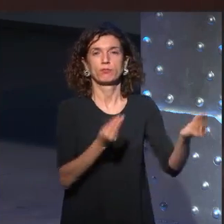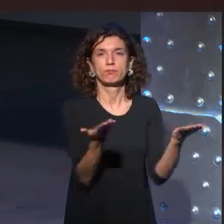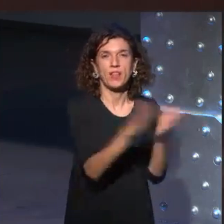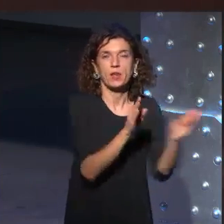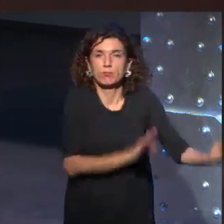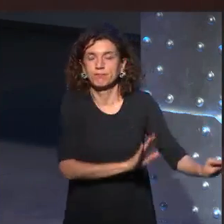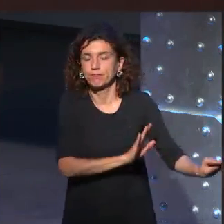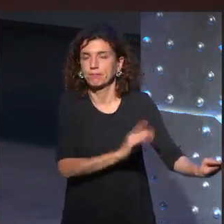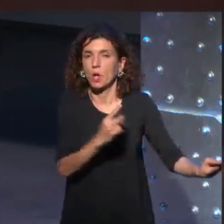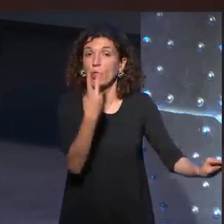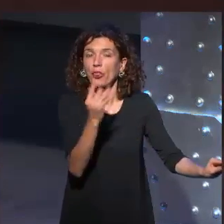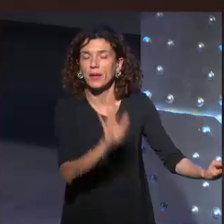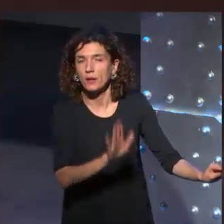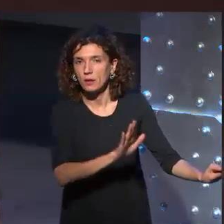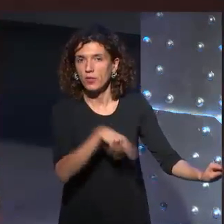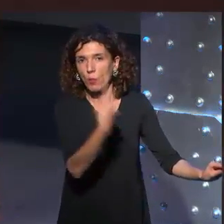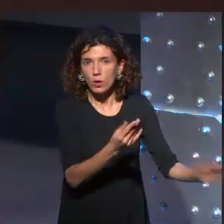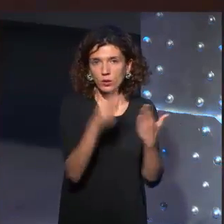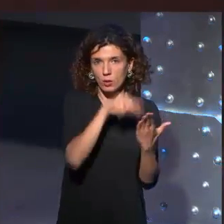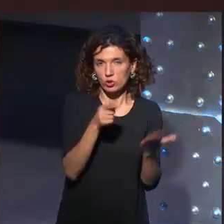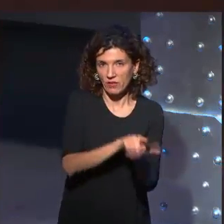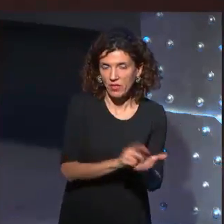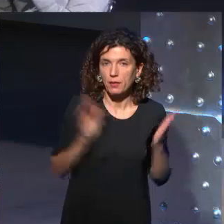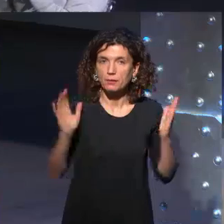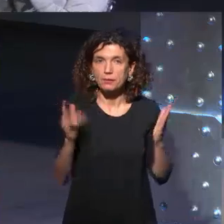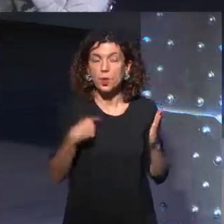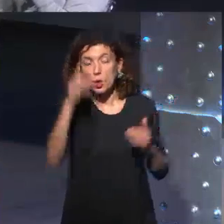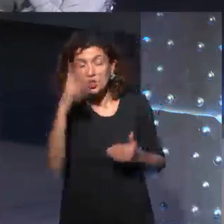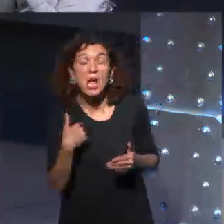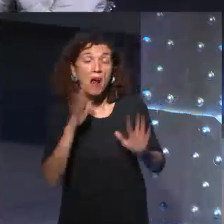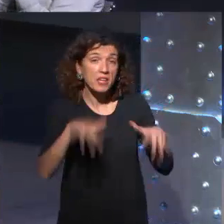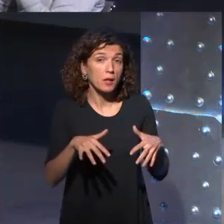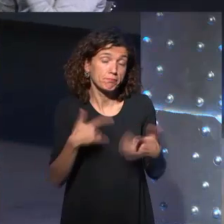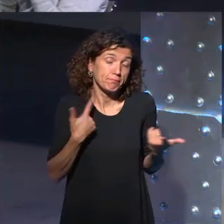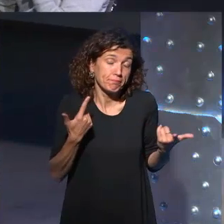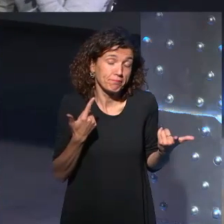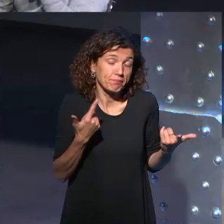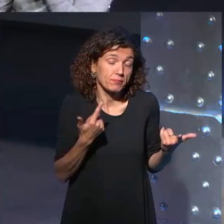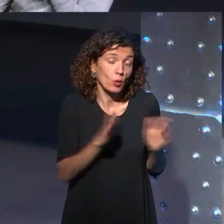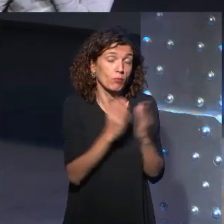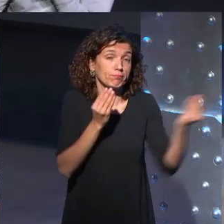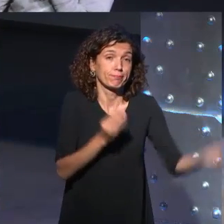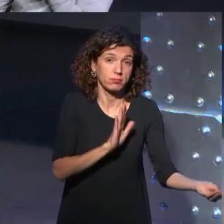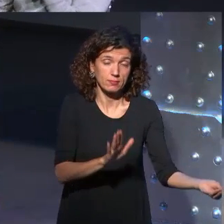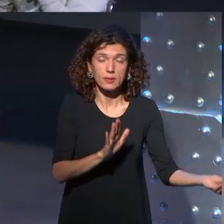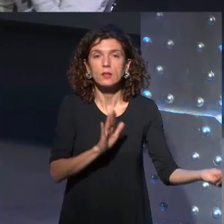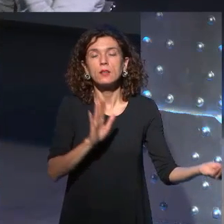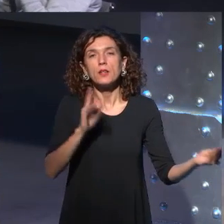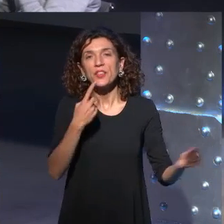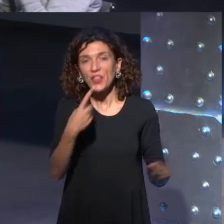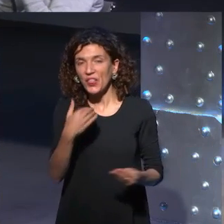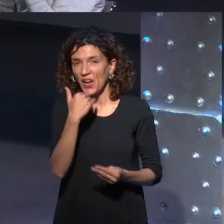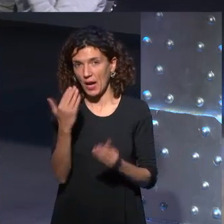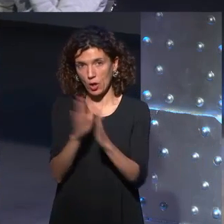Y un par de días, no, de verdad, lo paré. Lo paré. Qué bueno. Luego no sé si acerté o no, pero lo paré. Y aquí hay algo que